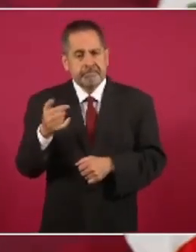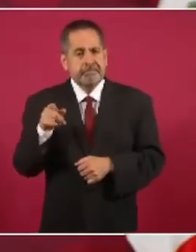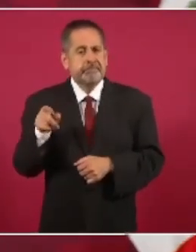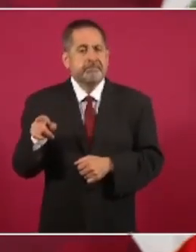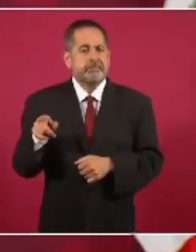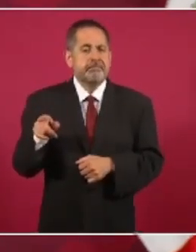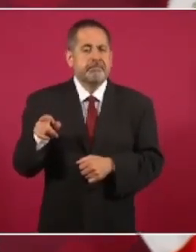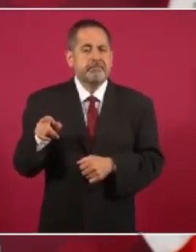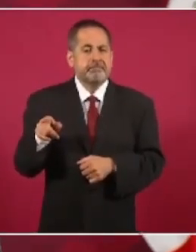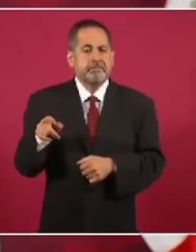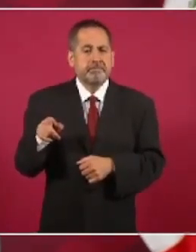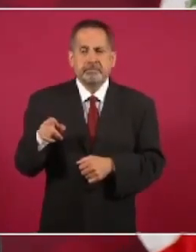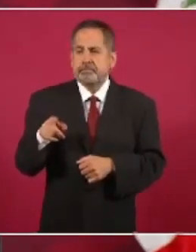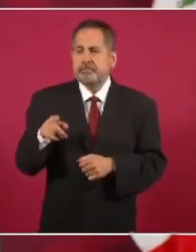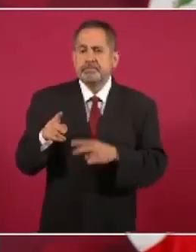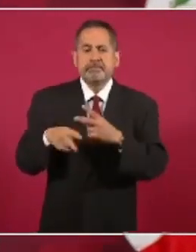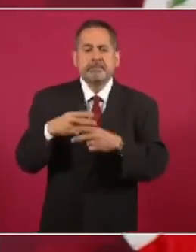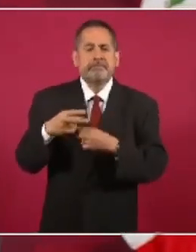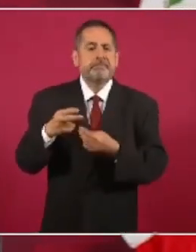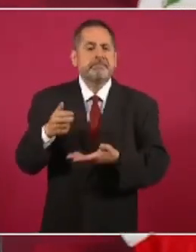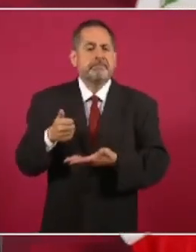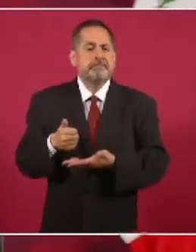van a participar también